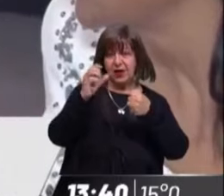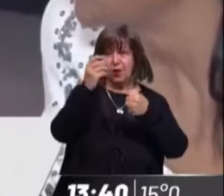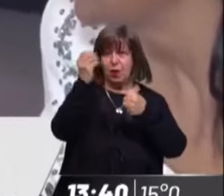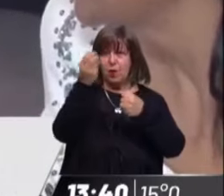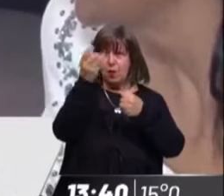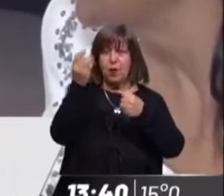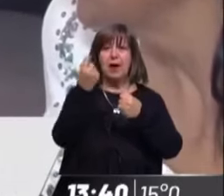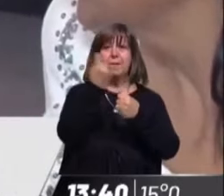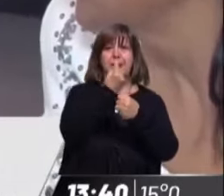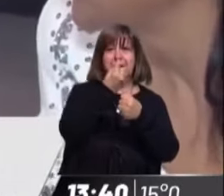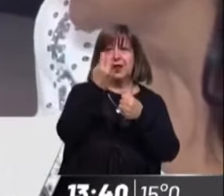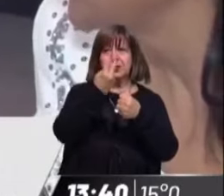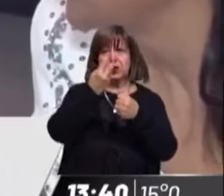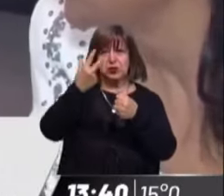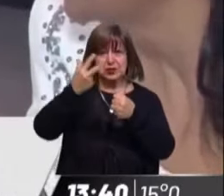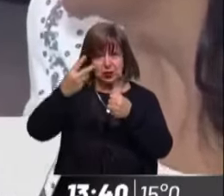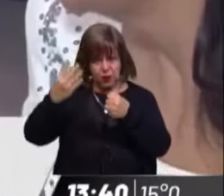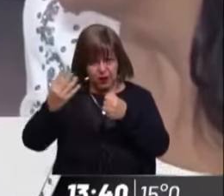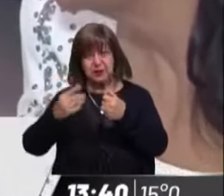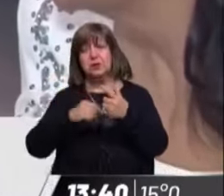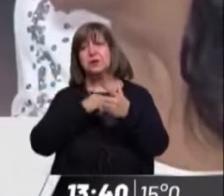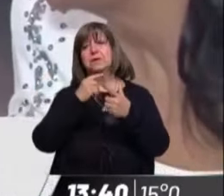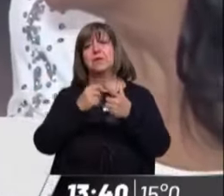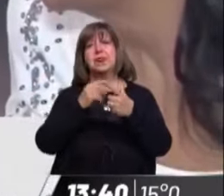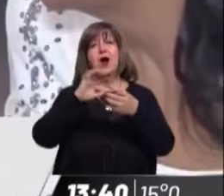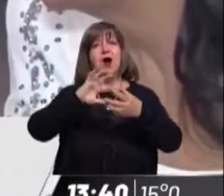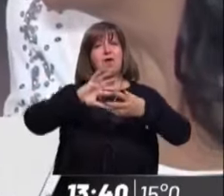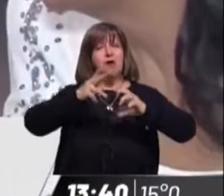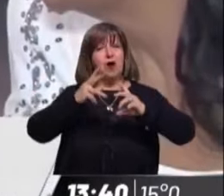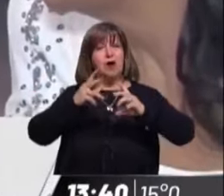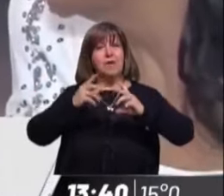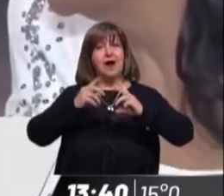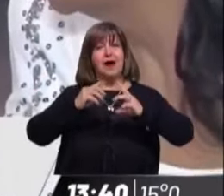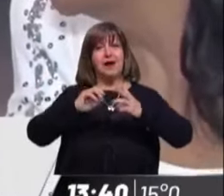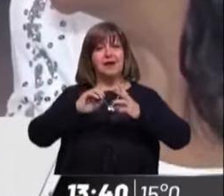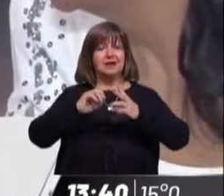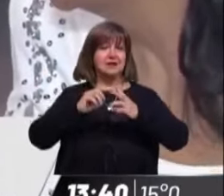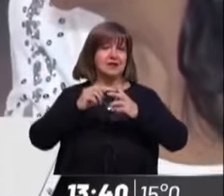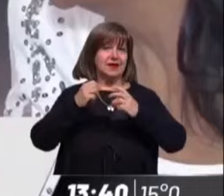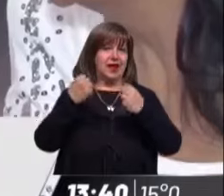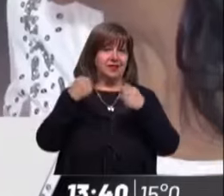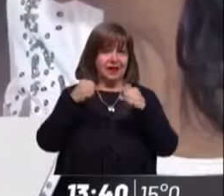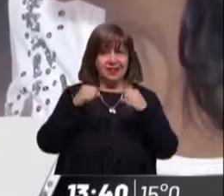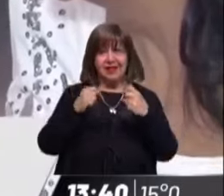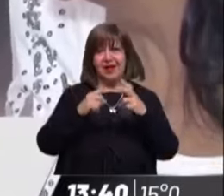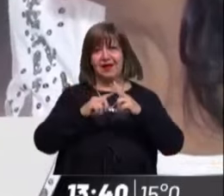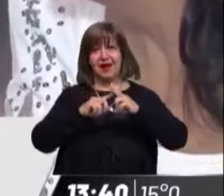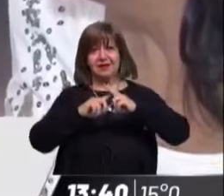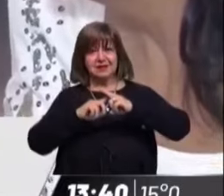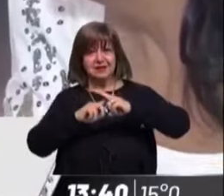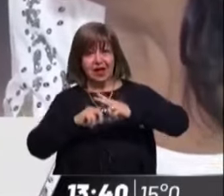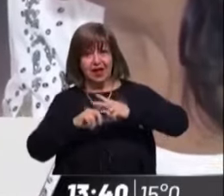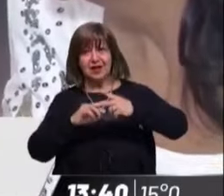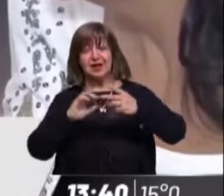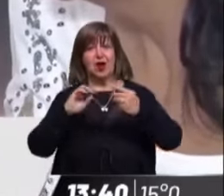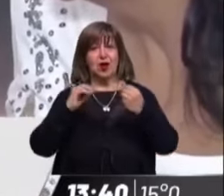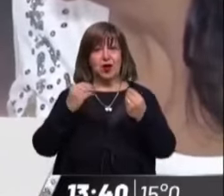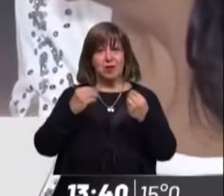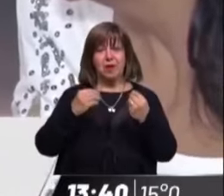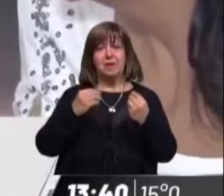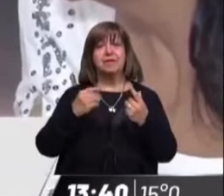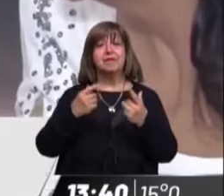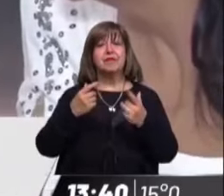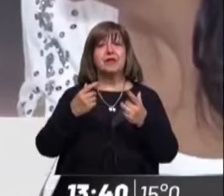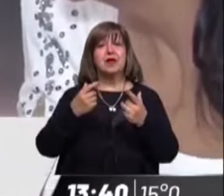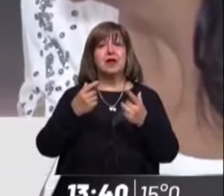estrategias para poder seguir las diferentes ejercitaciones que nos dan. Tratamos